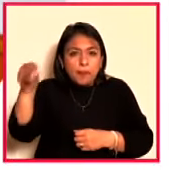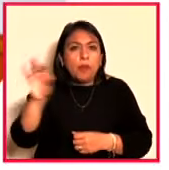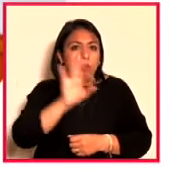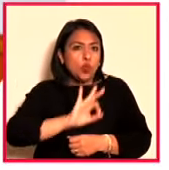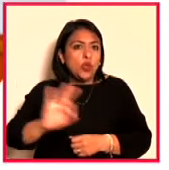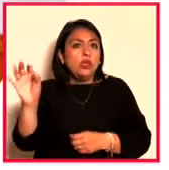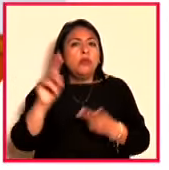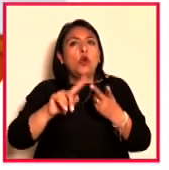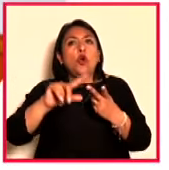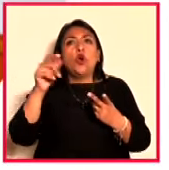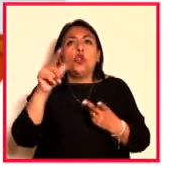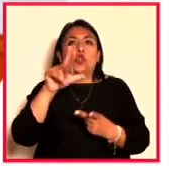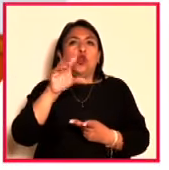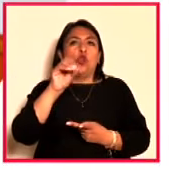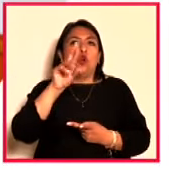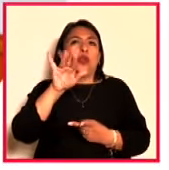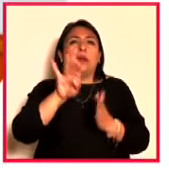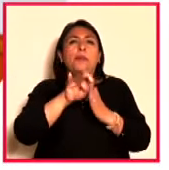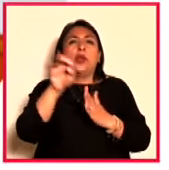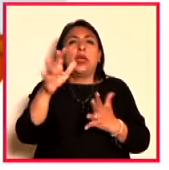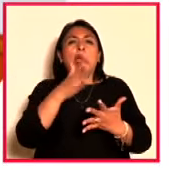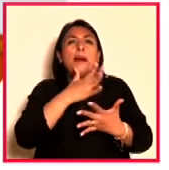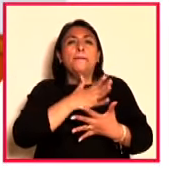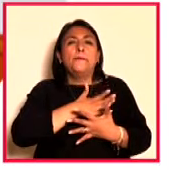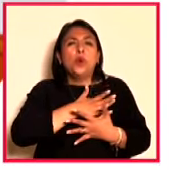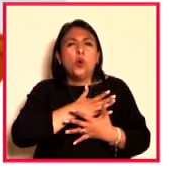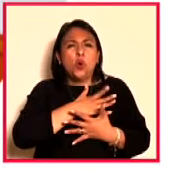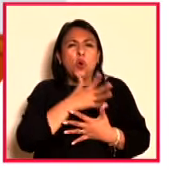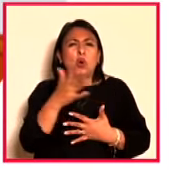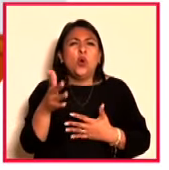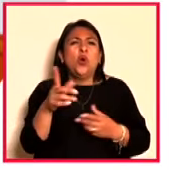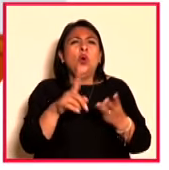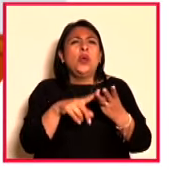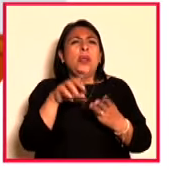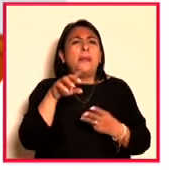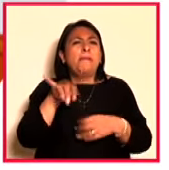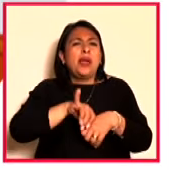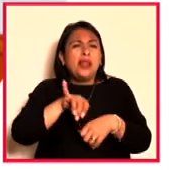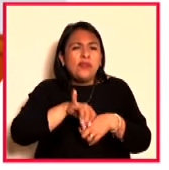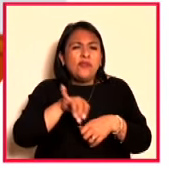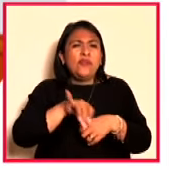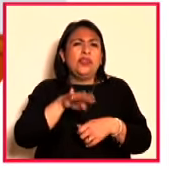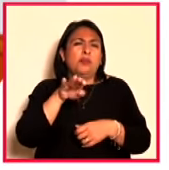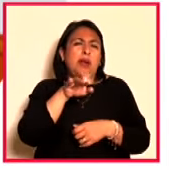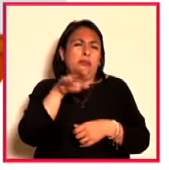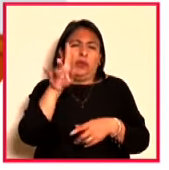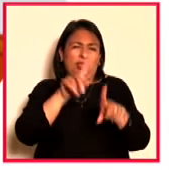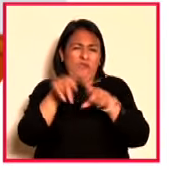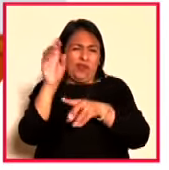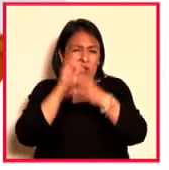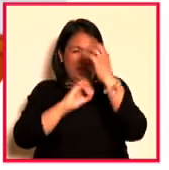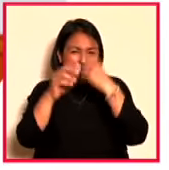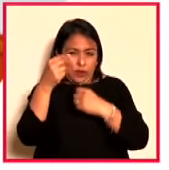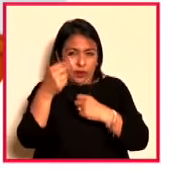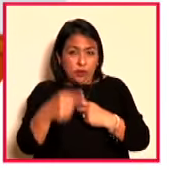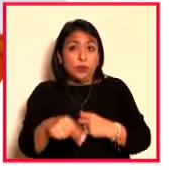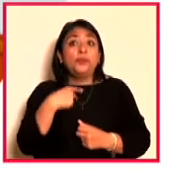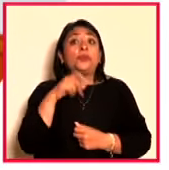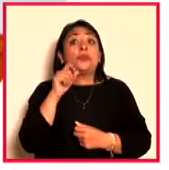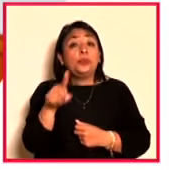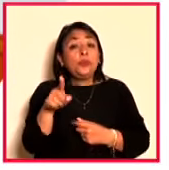Obras de Lorca como Amor de Don Perlimplín con Belice en su jardín o El Maleficio de la Mariposa. Hemos hecho sketch